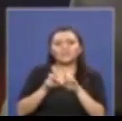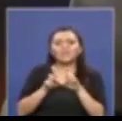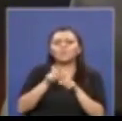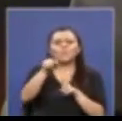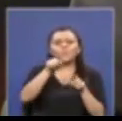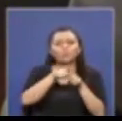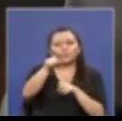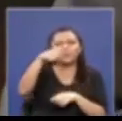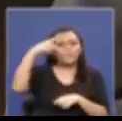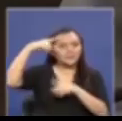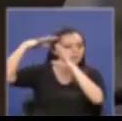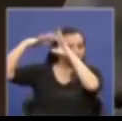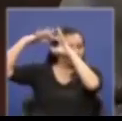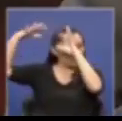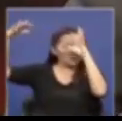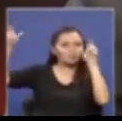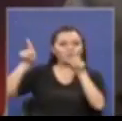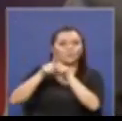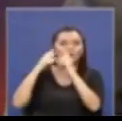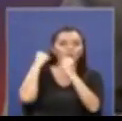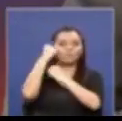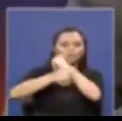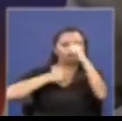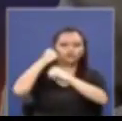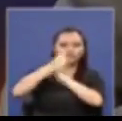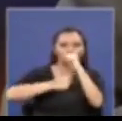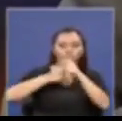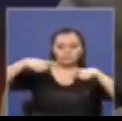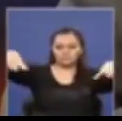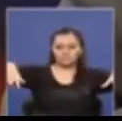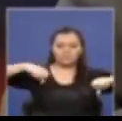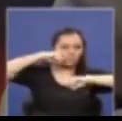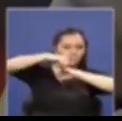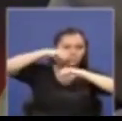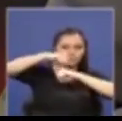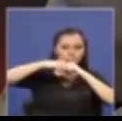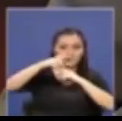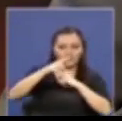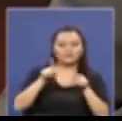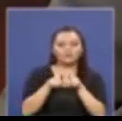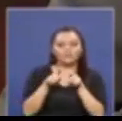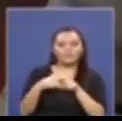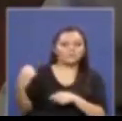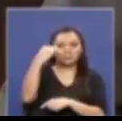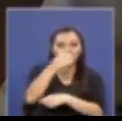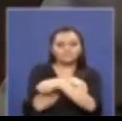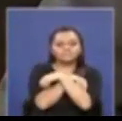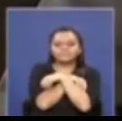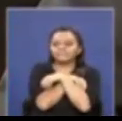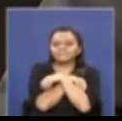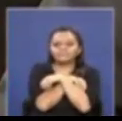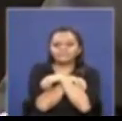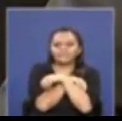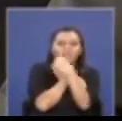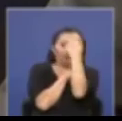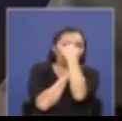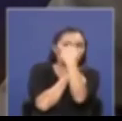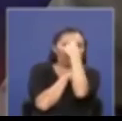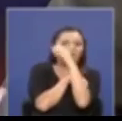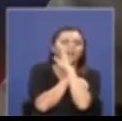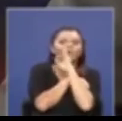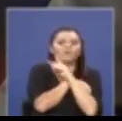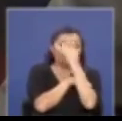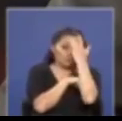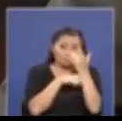ring, pero nosotros con camisa de fuerza. El Colombia nos evalúa 60% el peso, ¿cómo yo ayudo al Carchi si no tengo moneda